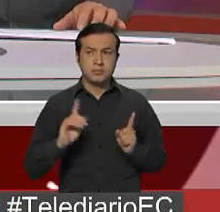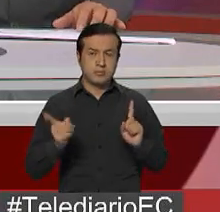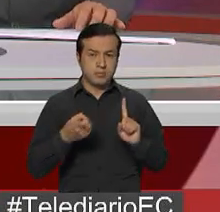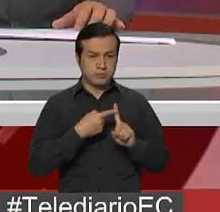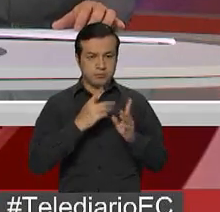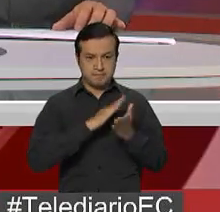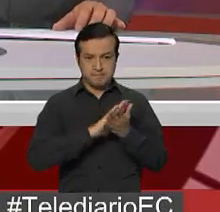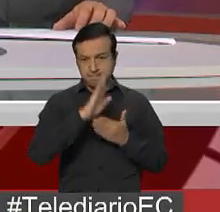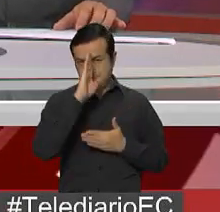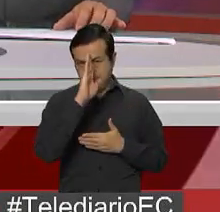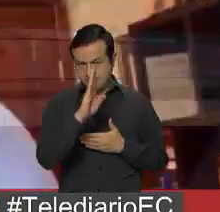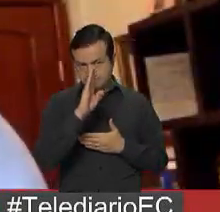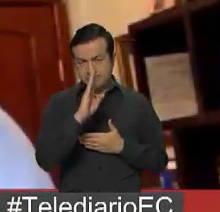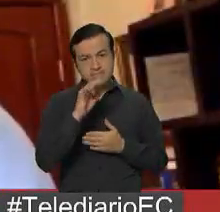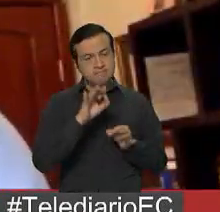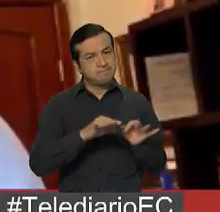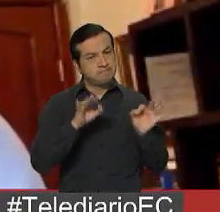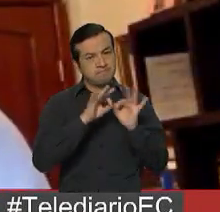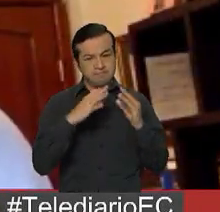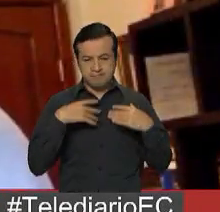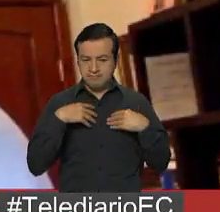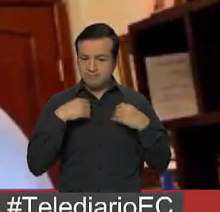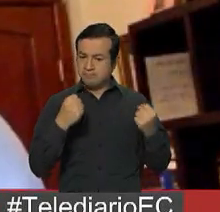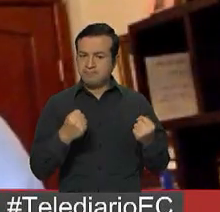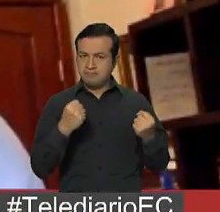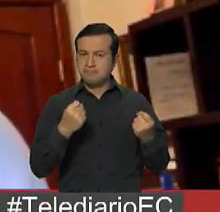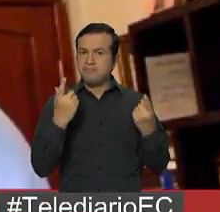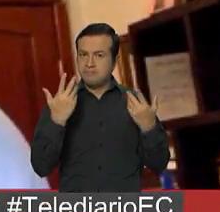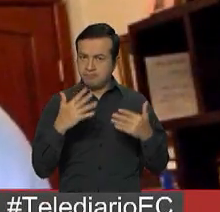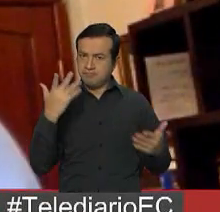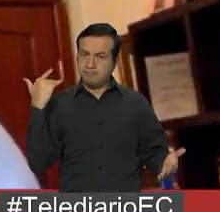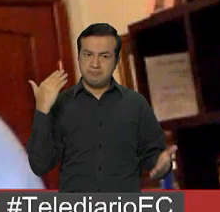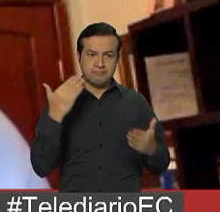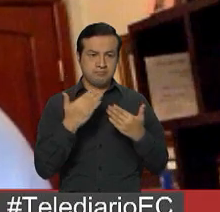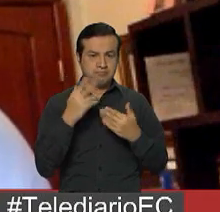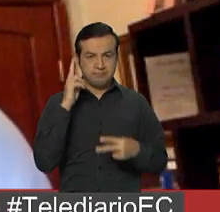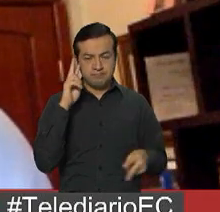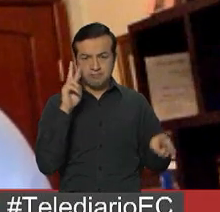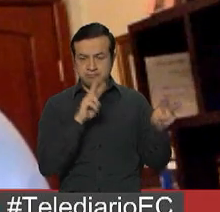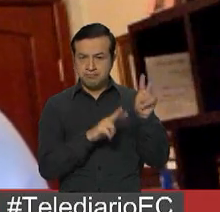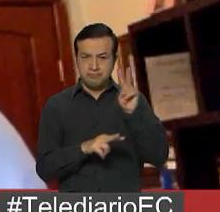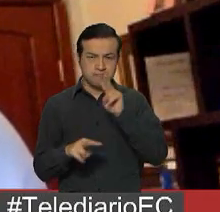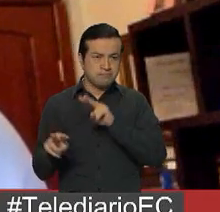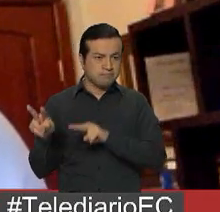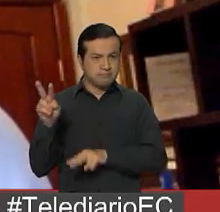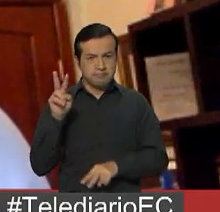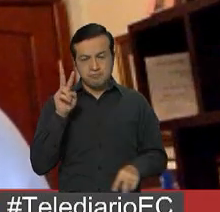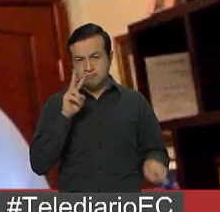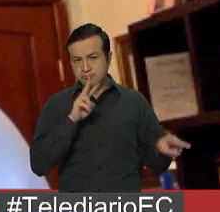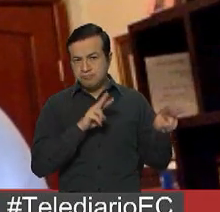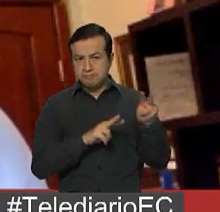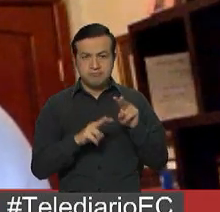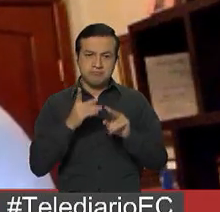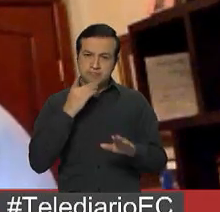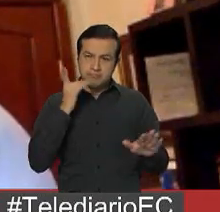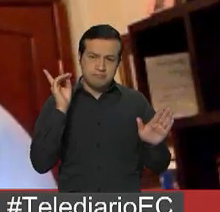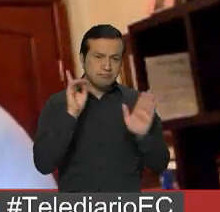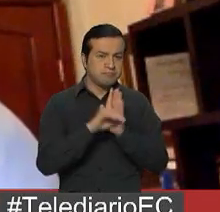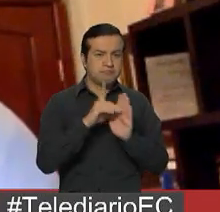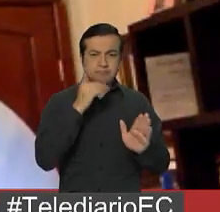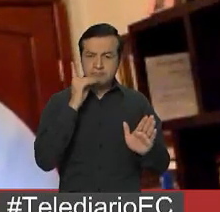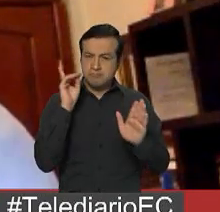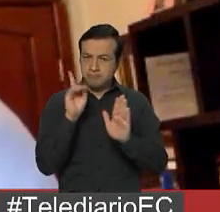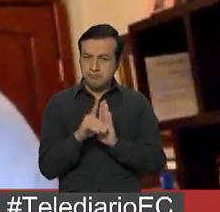transparencia y con valentía nosotros ya hemos venido realizando análisis respecto de las situaciones de estas denuncias que hemos recibido